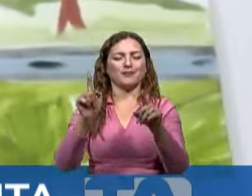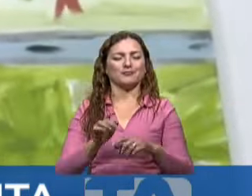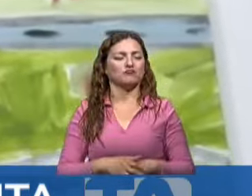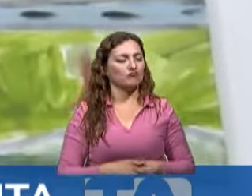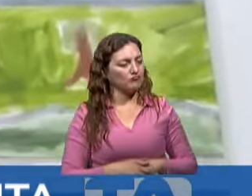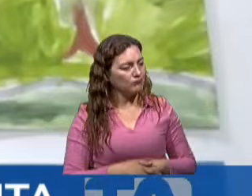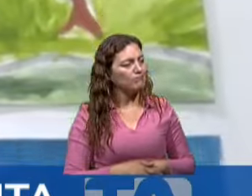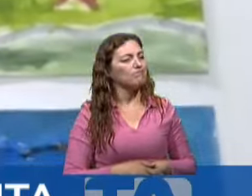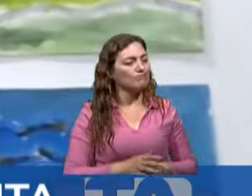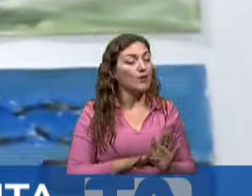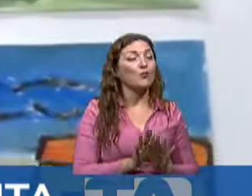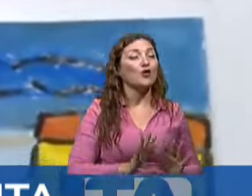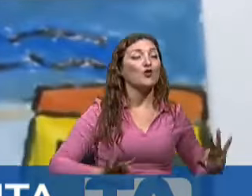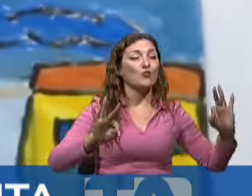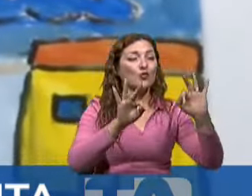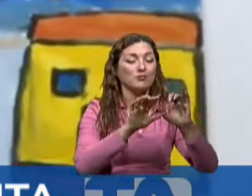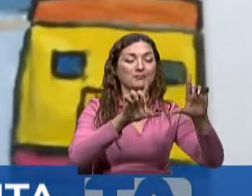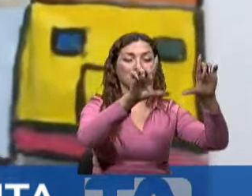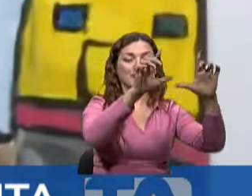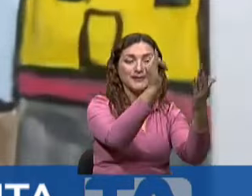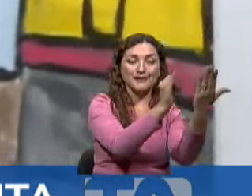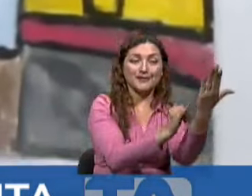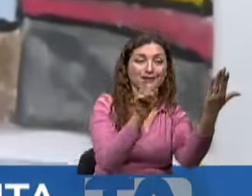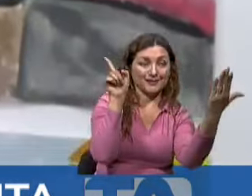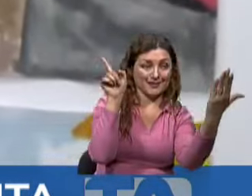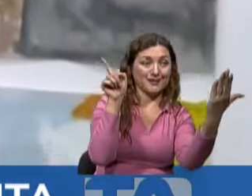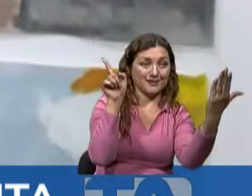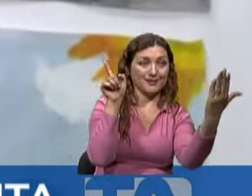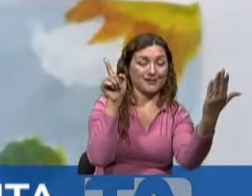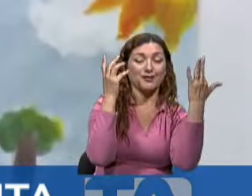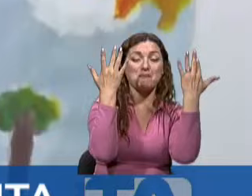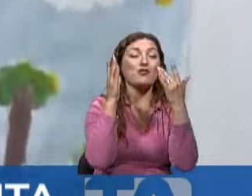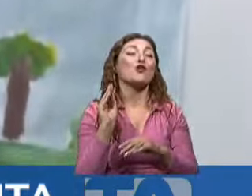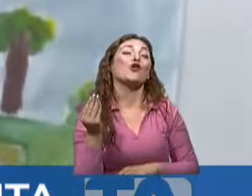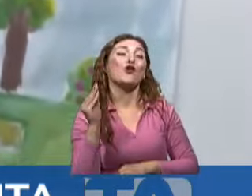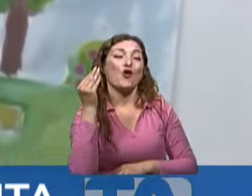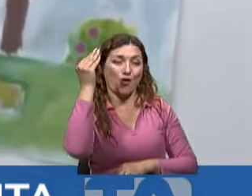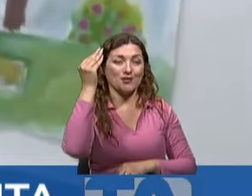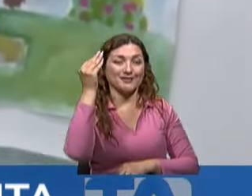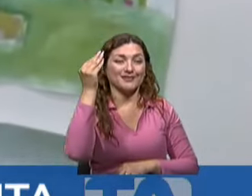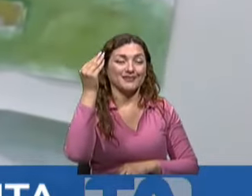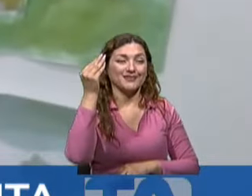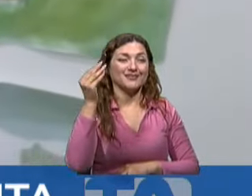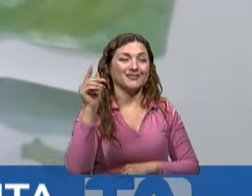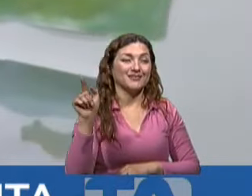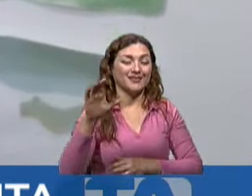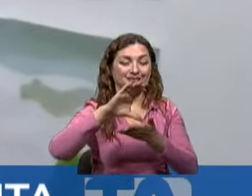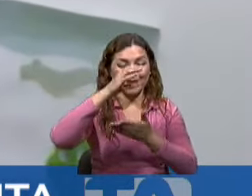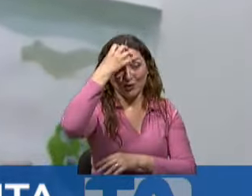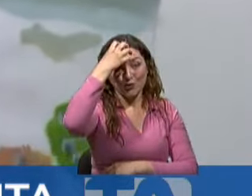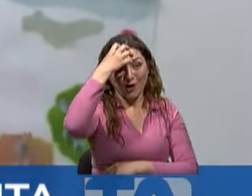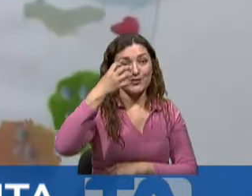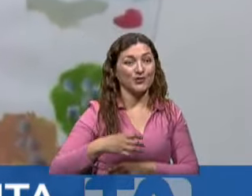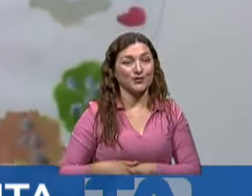Así es importante decirles que estas obras de arte que ustedes están viendo en este momento son manos jóvenes de unos centros educativos,